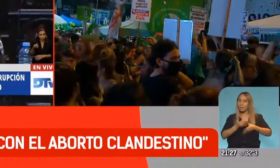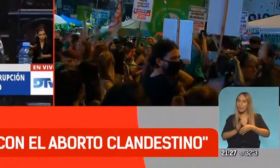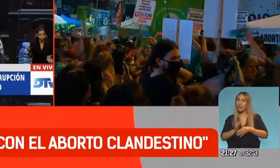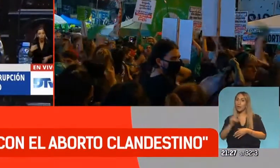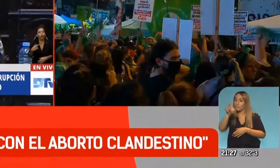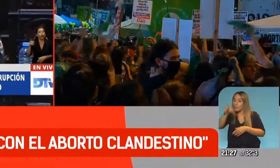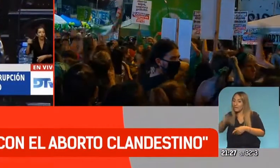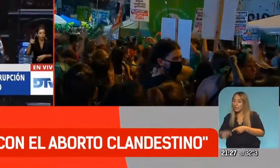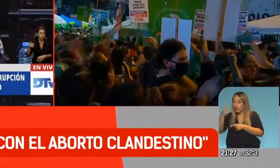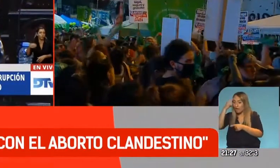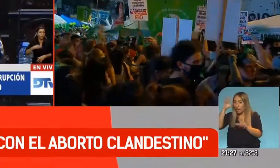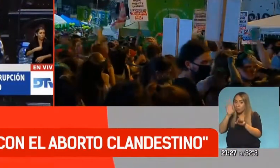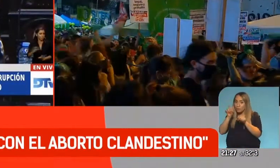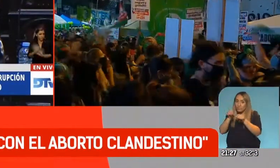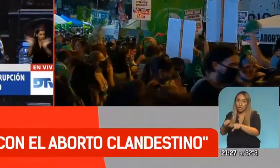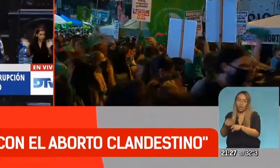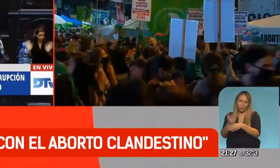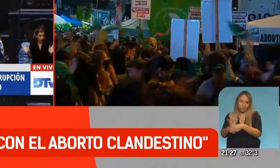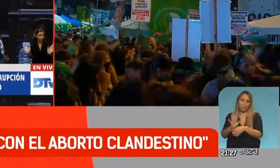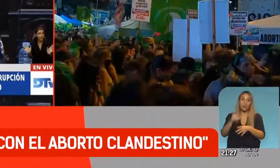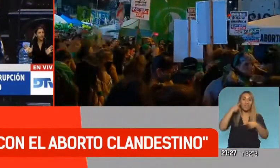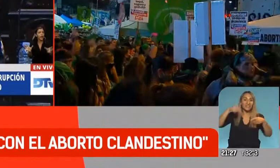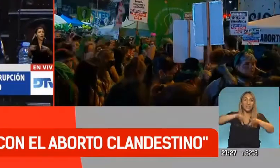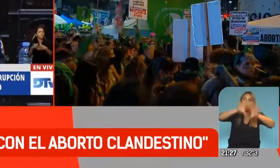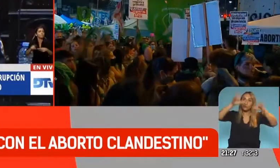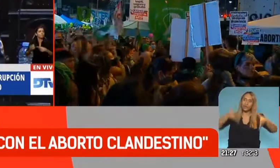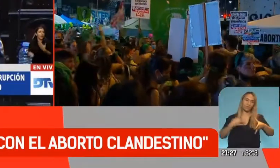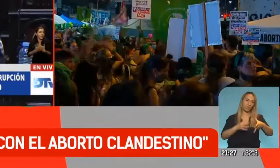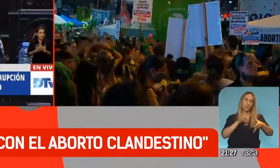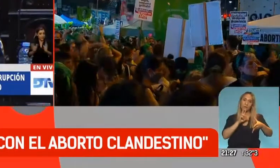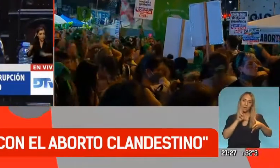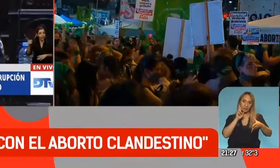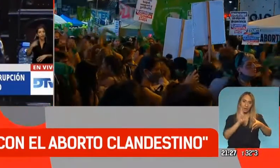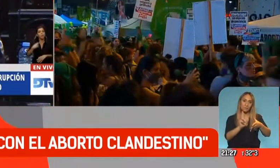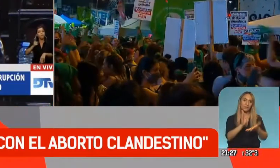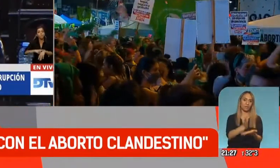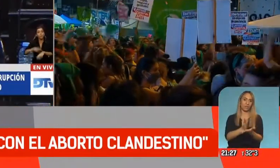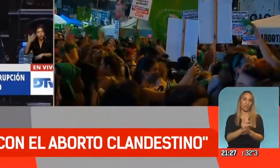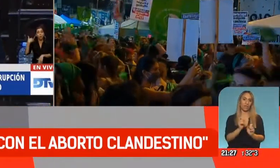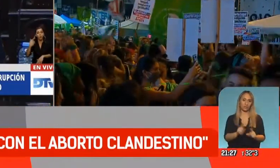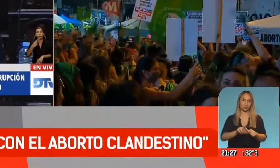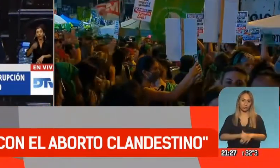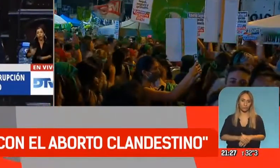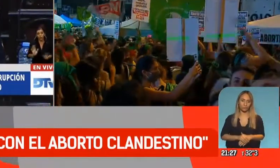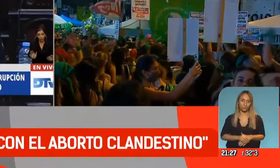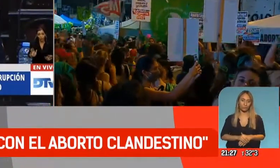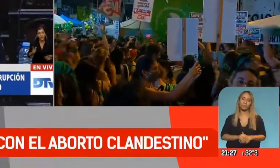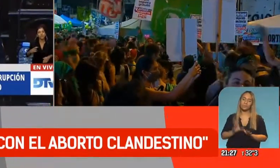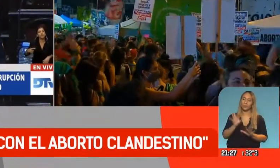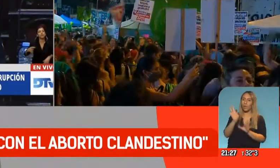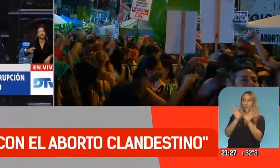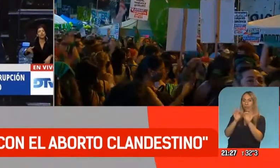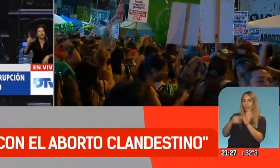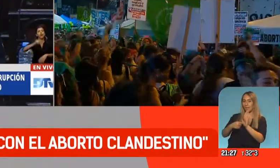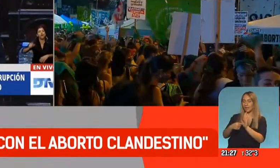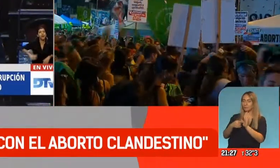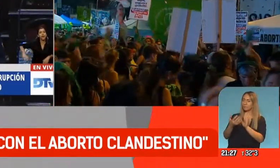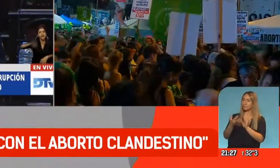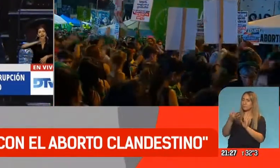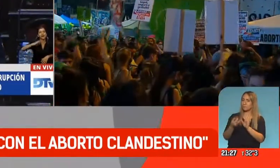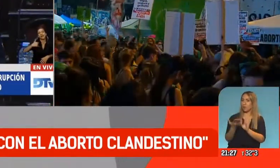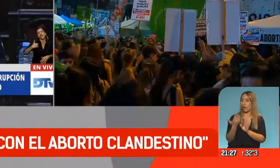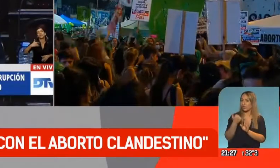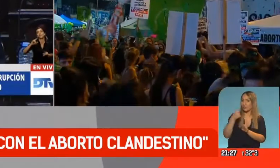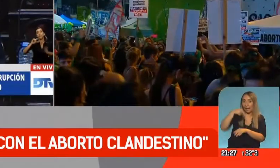eso nos parece un tema realmente importante más allá de este detalle lo que se percibía ayer acá